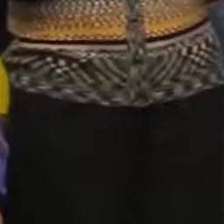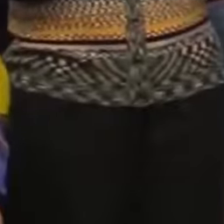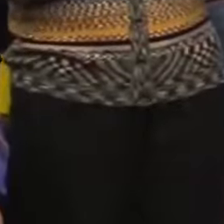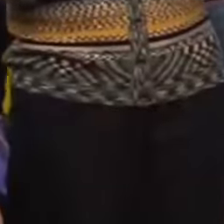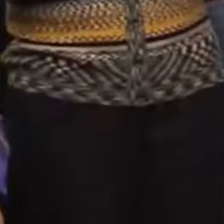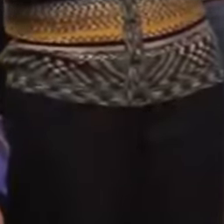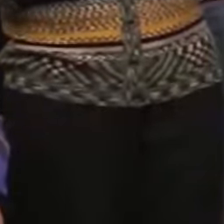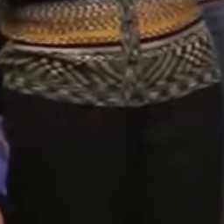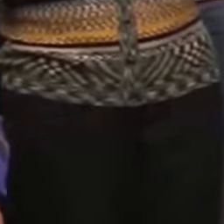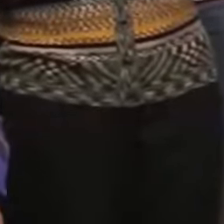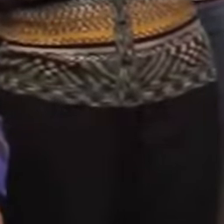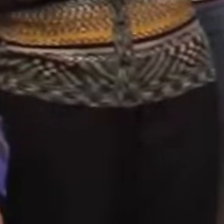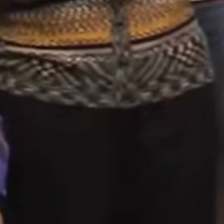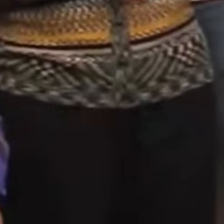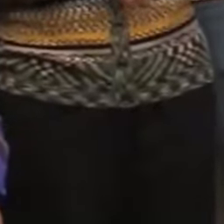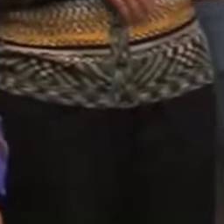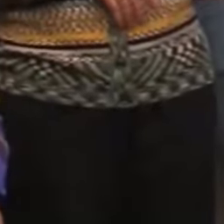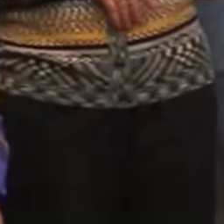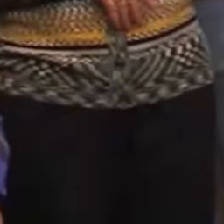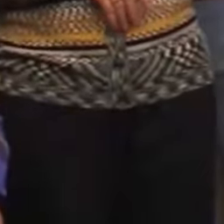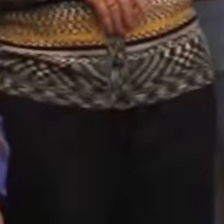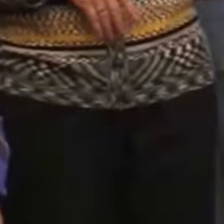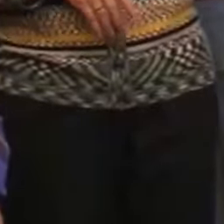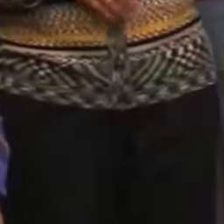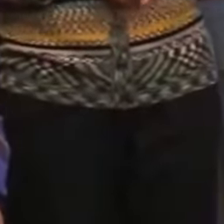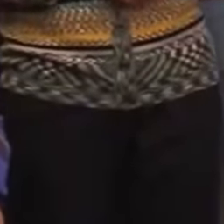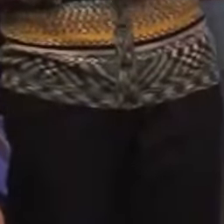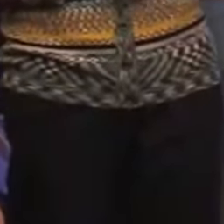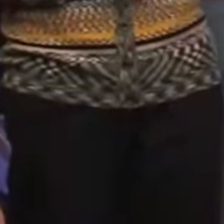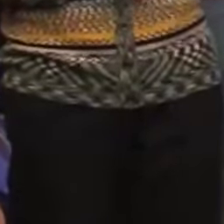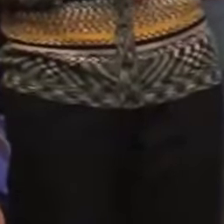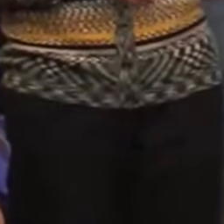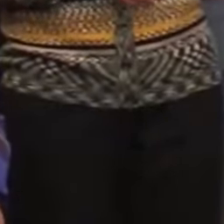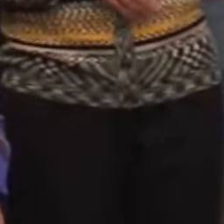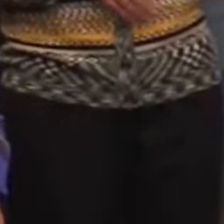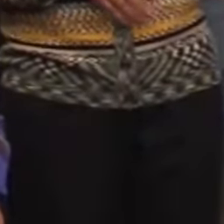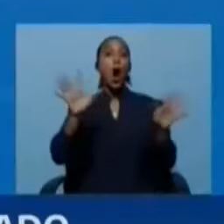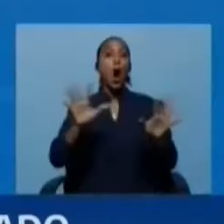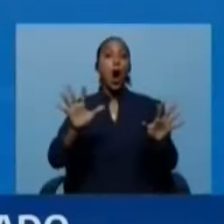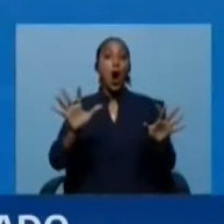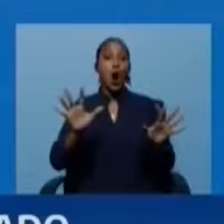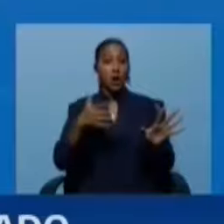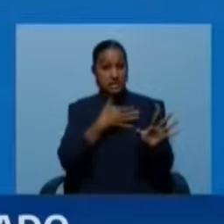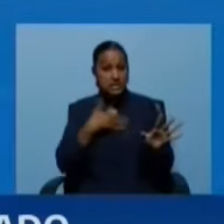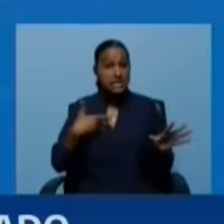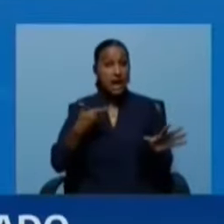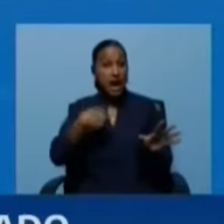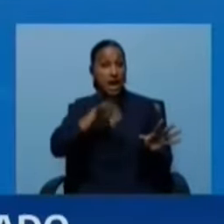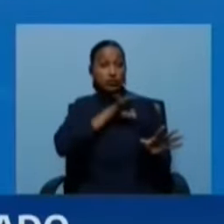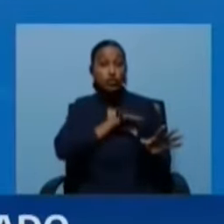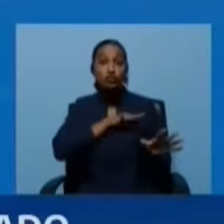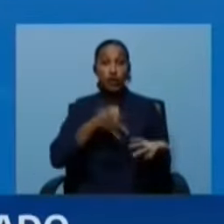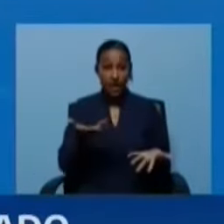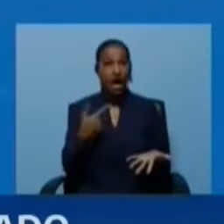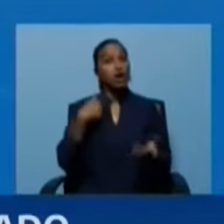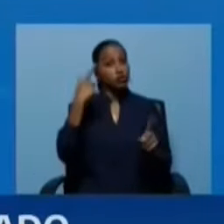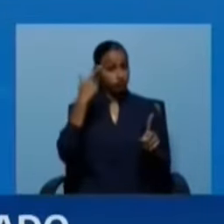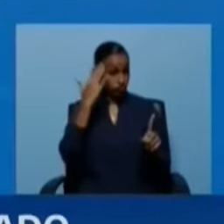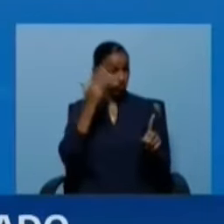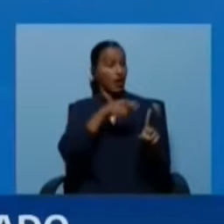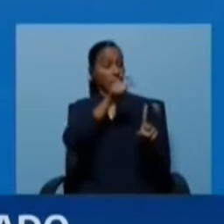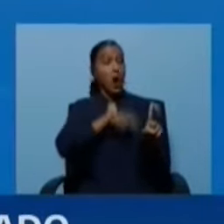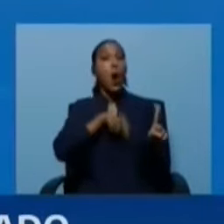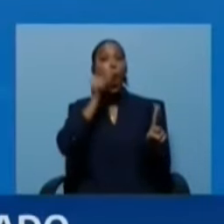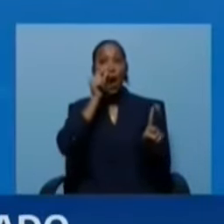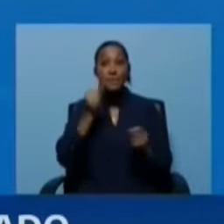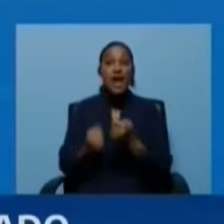numerosos países cuestionaron la legitimidad de maduro dudas que se acentuaron en 2019 cuando el entonces presidente del parlamento